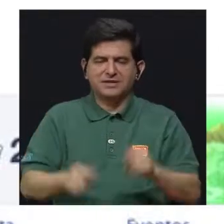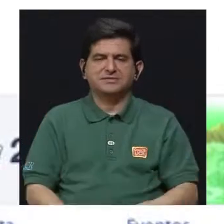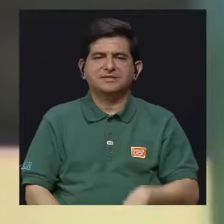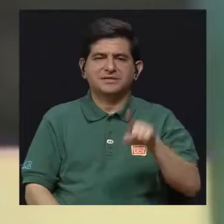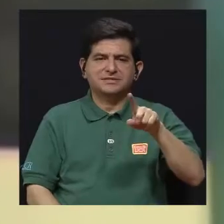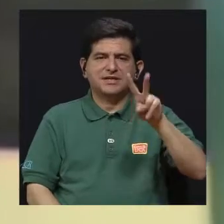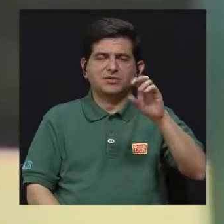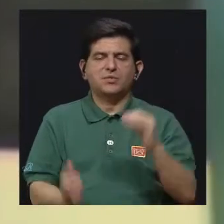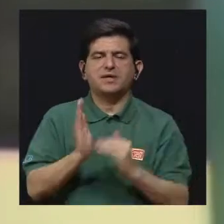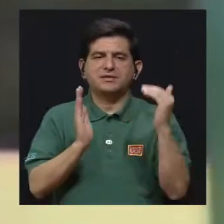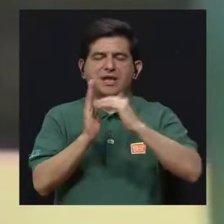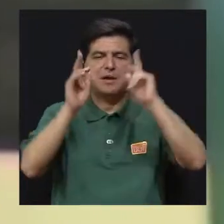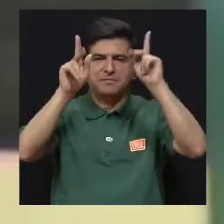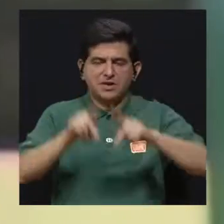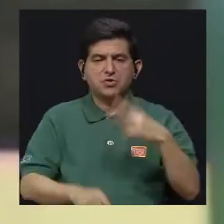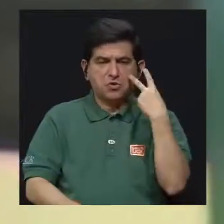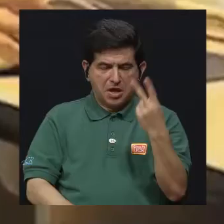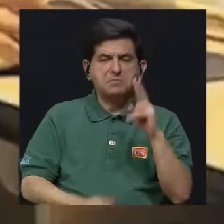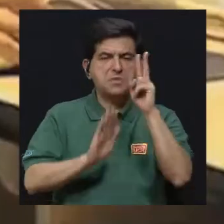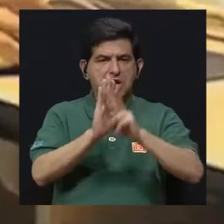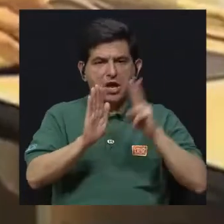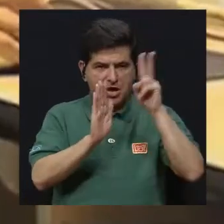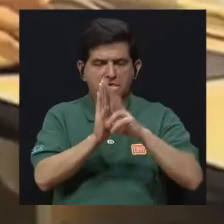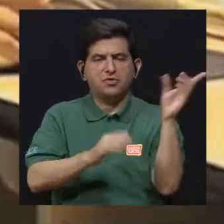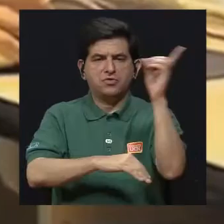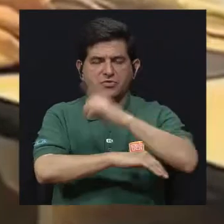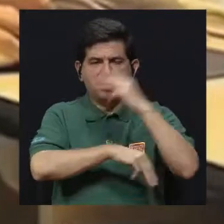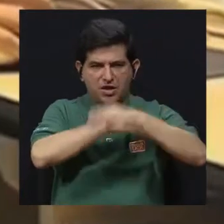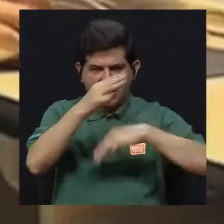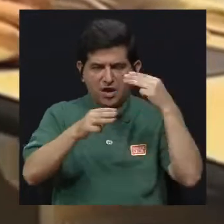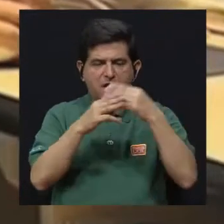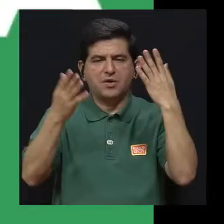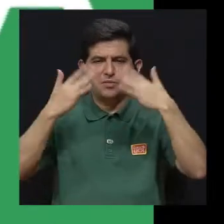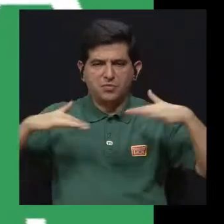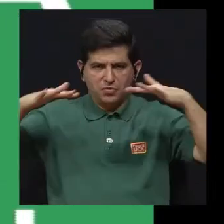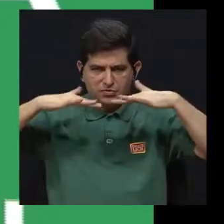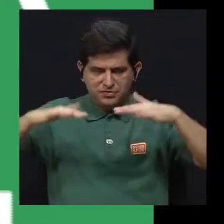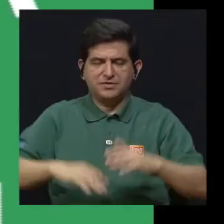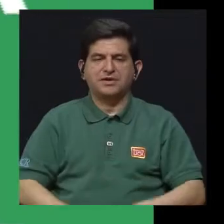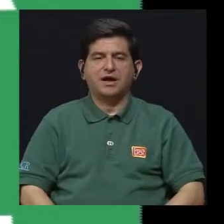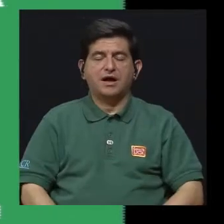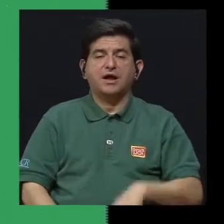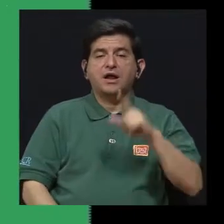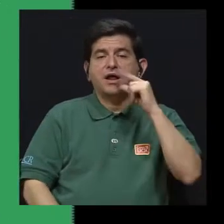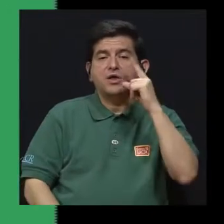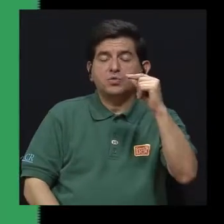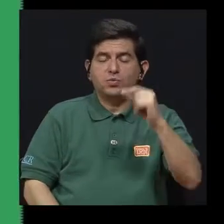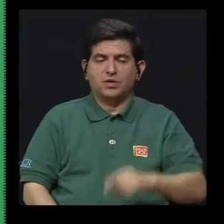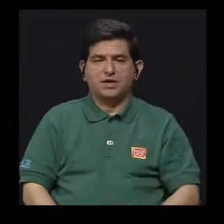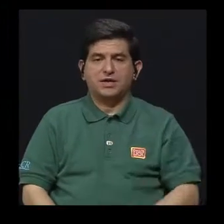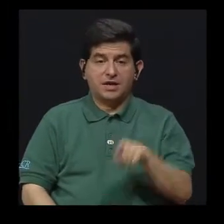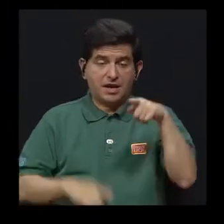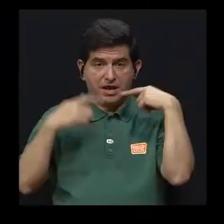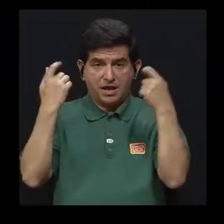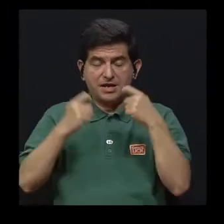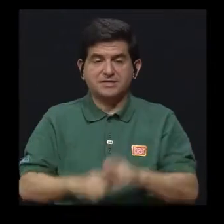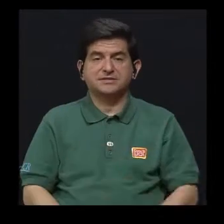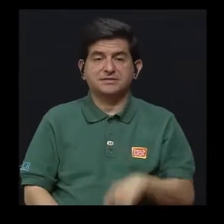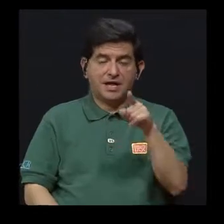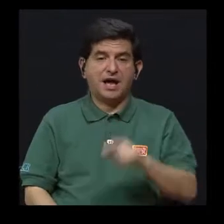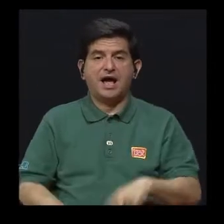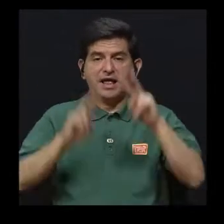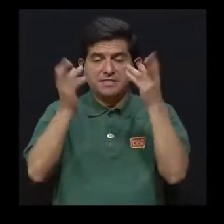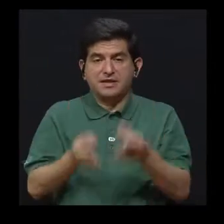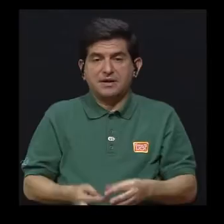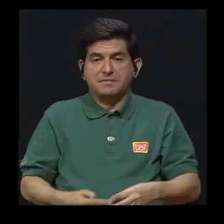Casi 120 millones de personas vieron los videos para el Día Mundial del Medio Ambiente y en Twitter la celebración se convirtió en